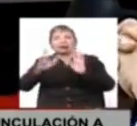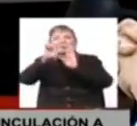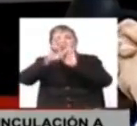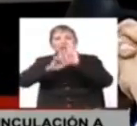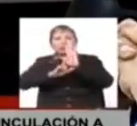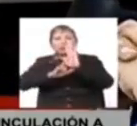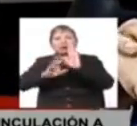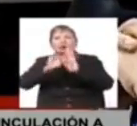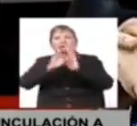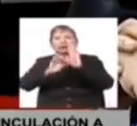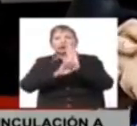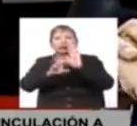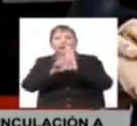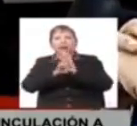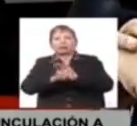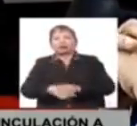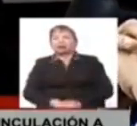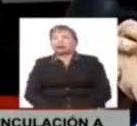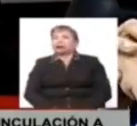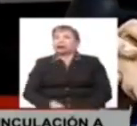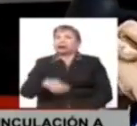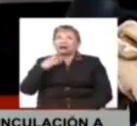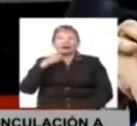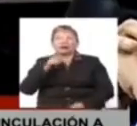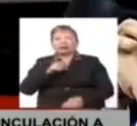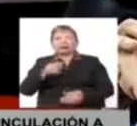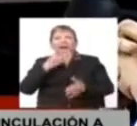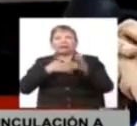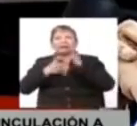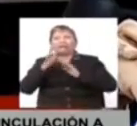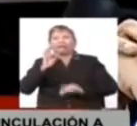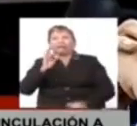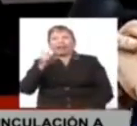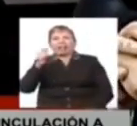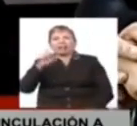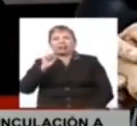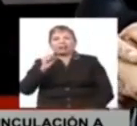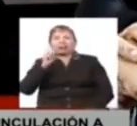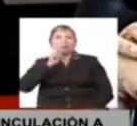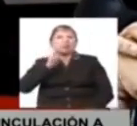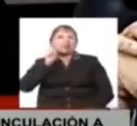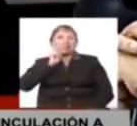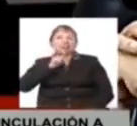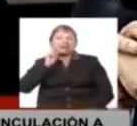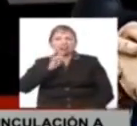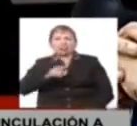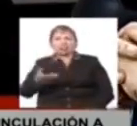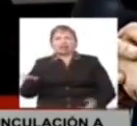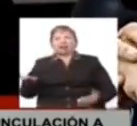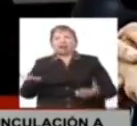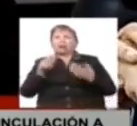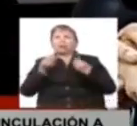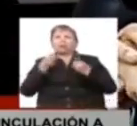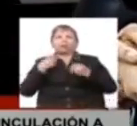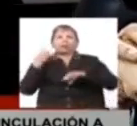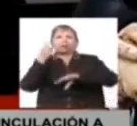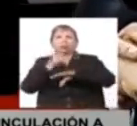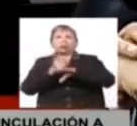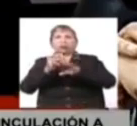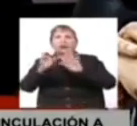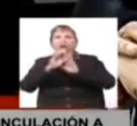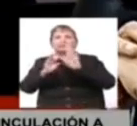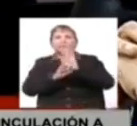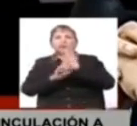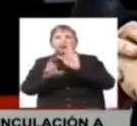entonces hay que darle un tiempo. Los 10 días se cumplen el día de hoy. Y hoy tiene que definirse cuál es